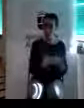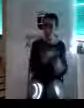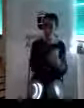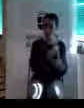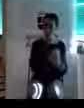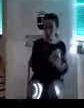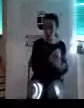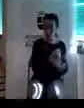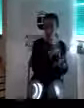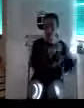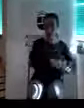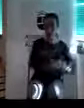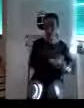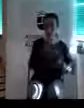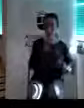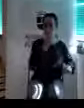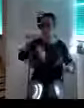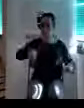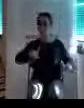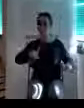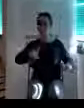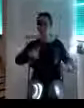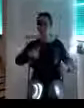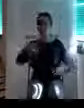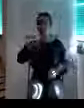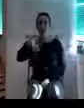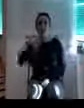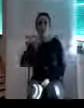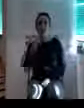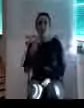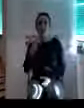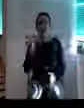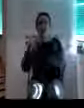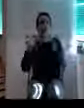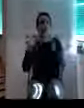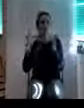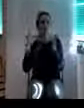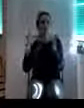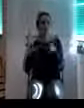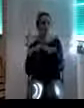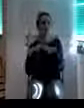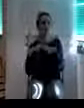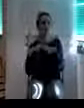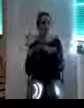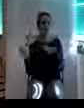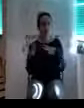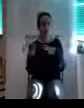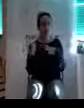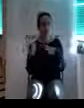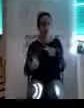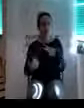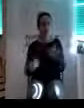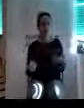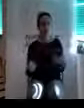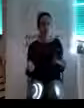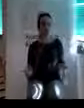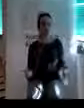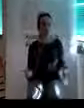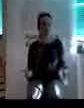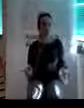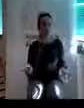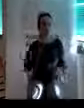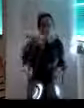aquí se les dice a los trabajadores que pierden el día si no vienen a trabajar o lo recuperan en a paso vacaciones o lo pierden en